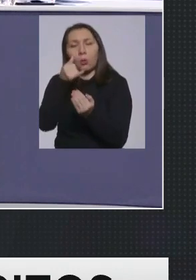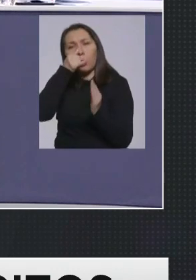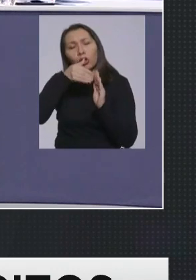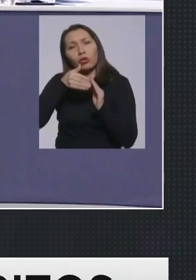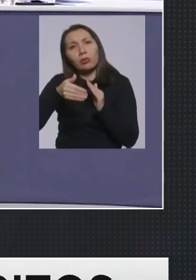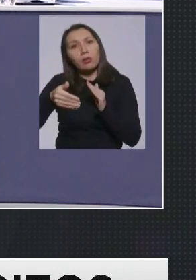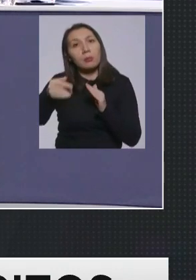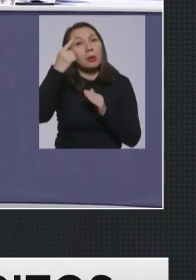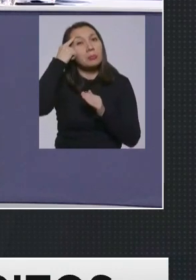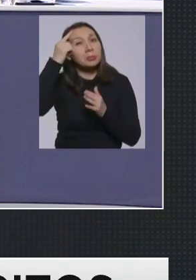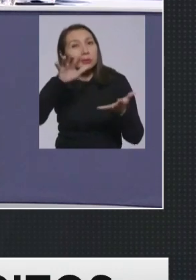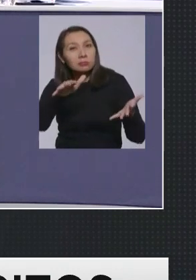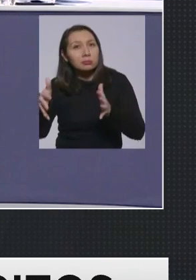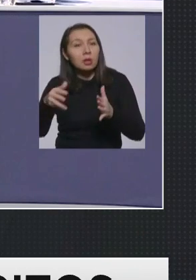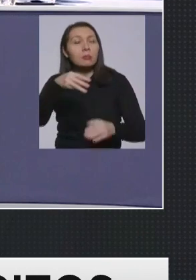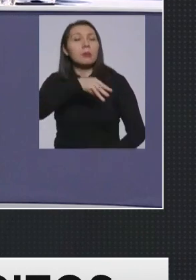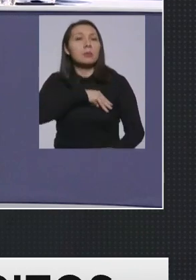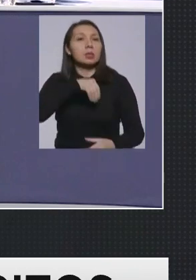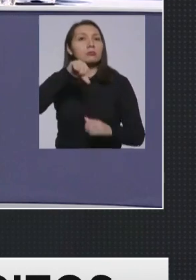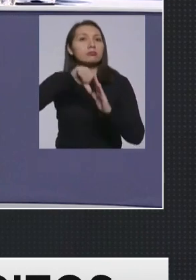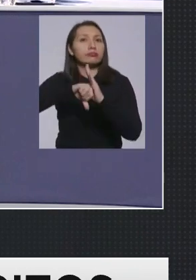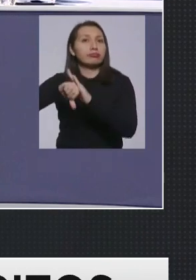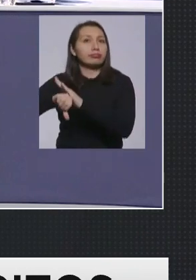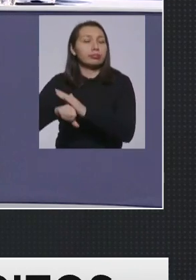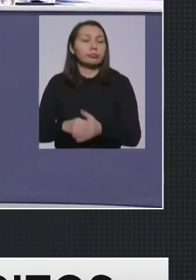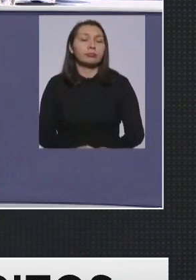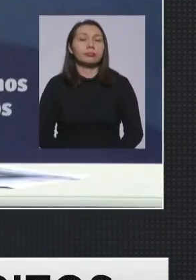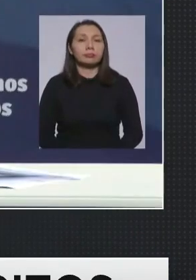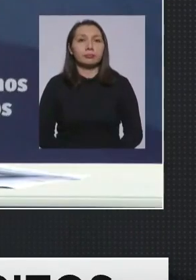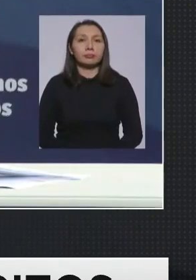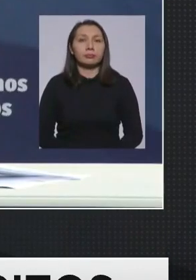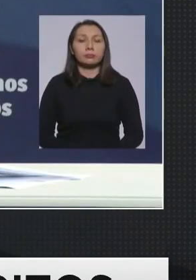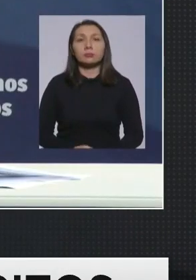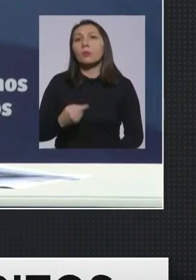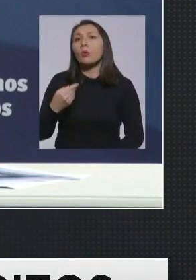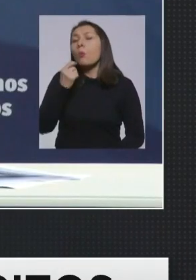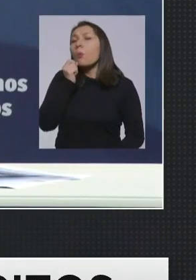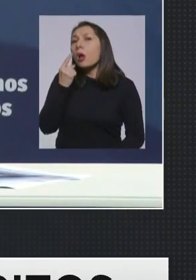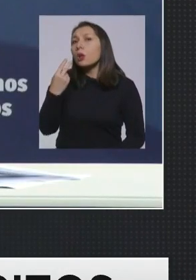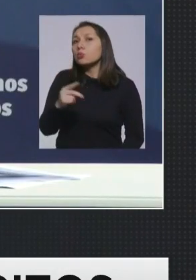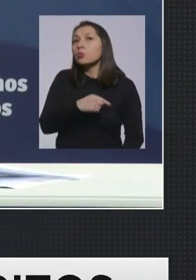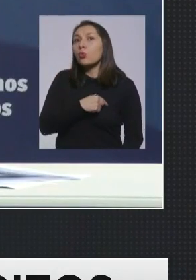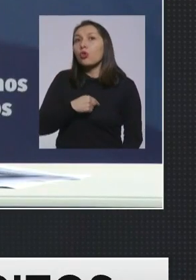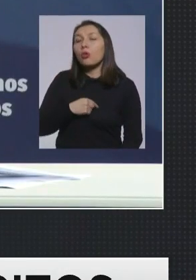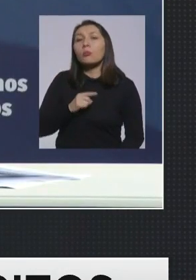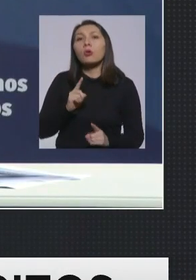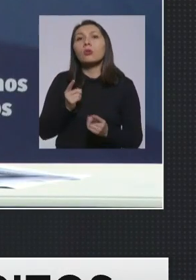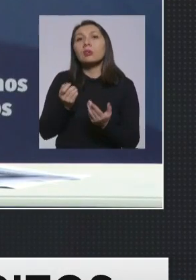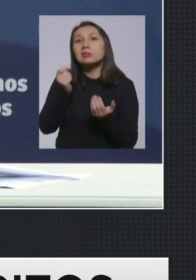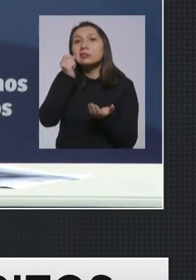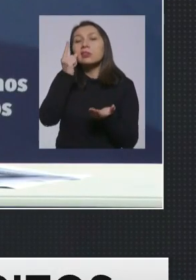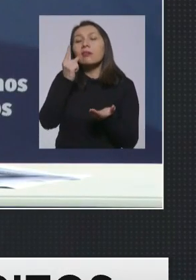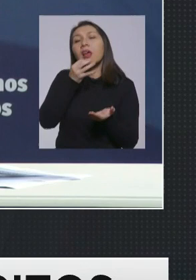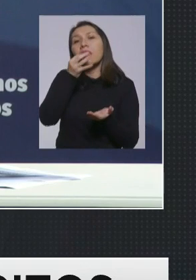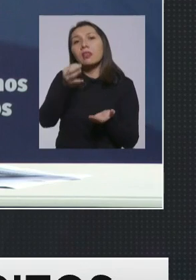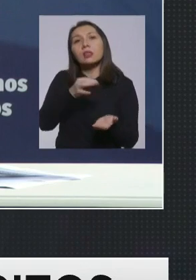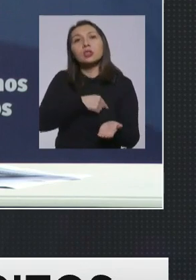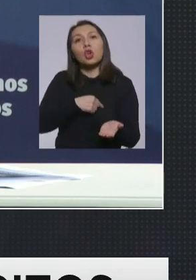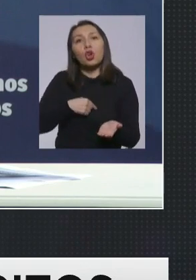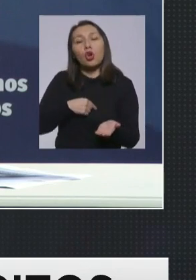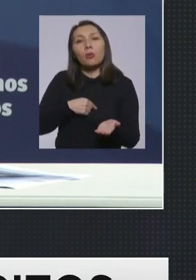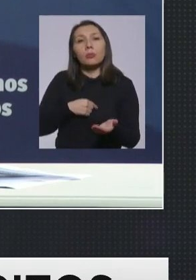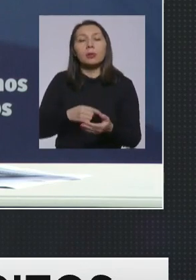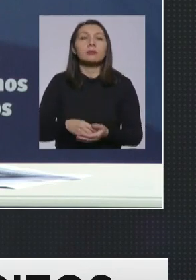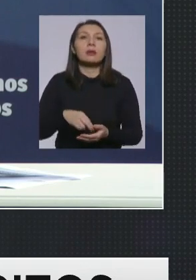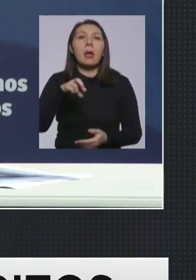se proyecta que la región metropolitana esté bajo esta medida de confinamiento cuál es su nombre no necesito su medio pero quiero darles decirle el nombre para